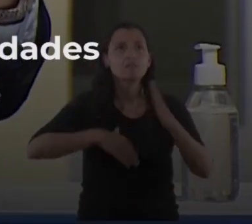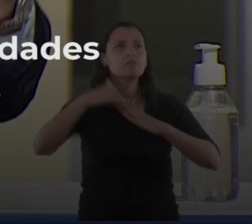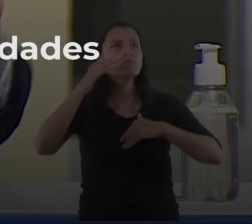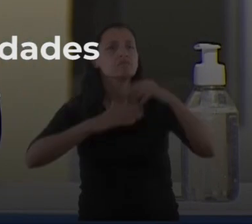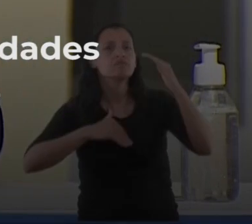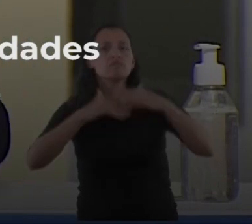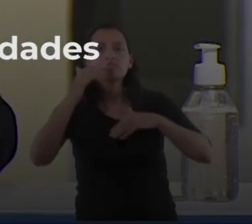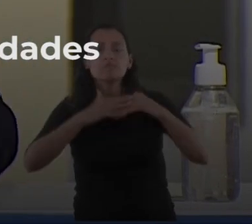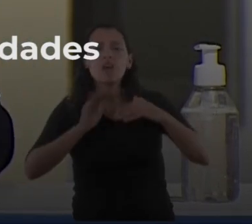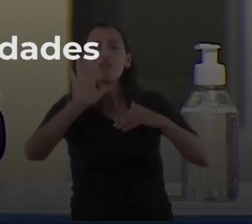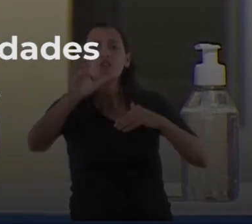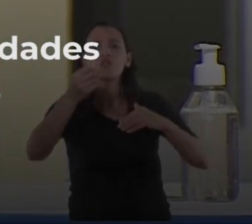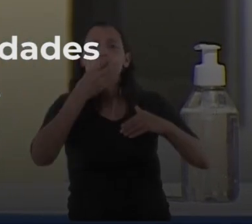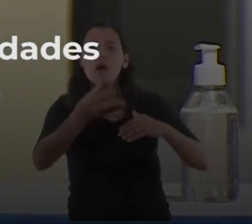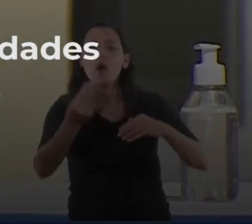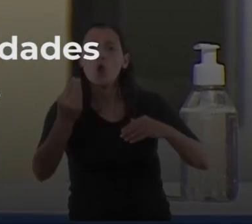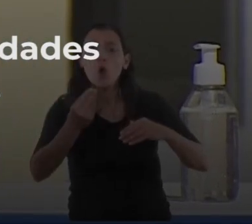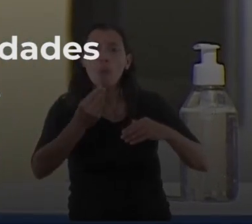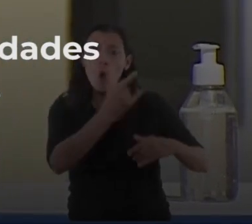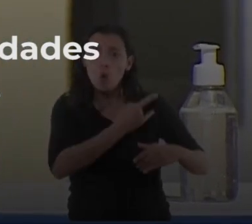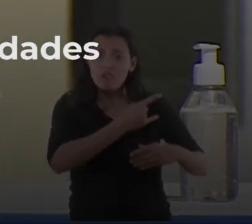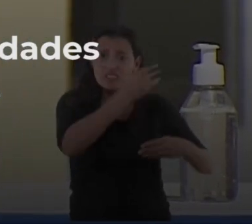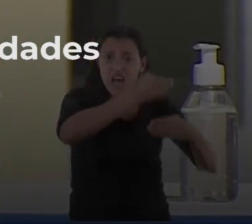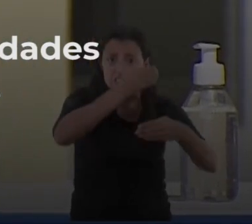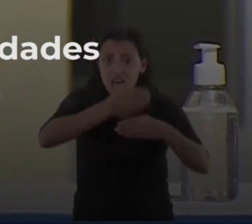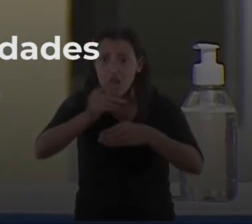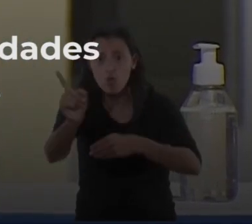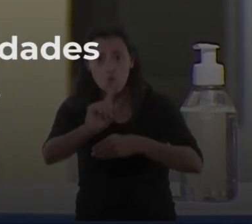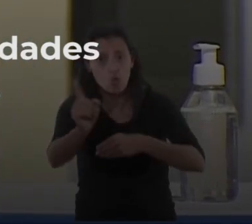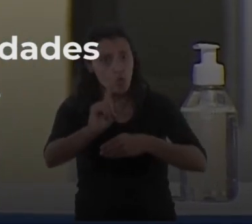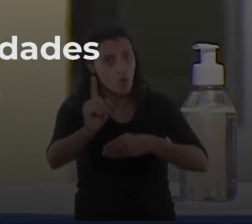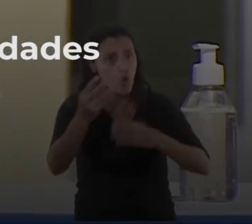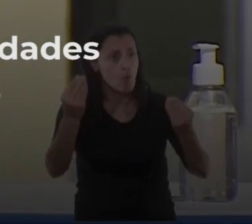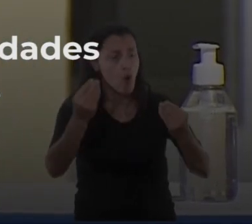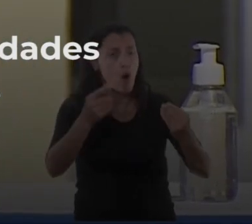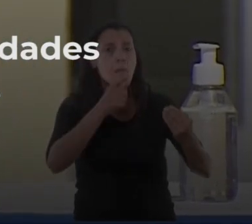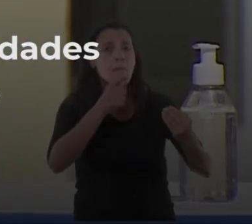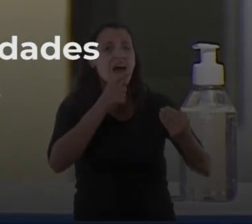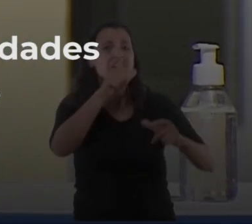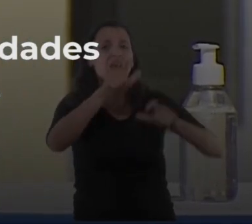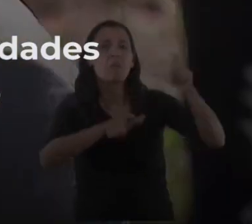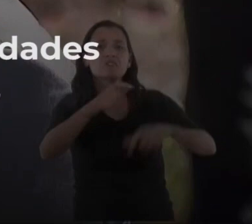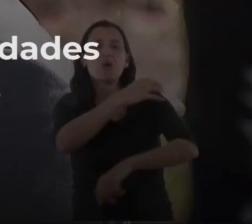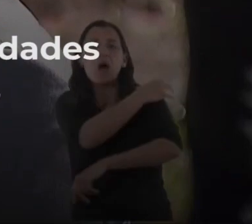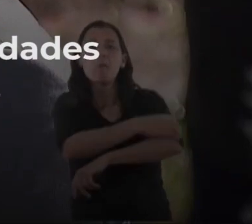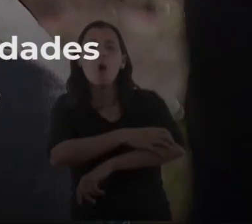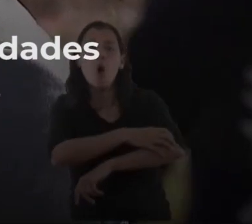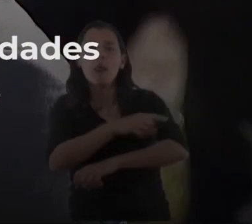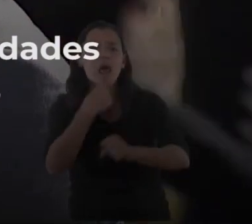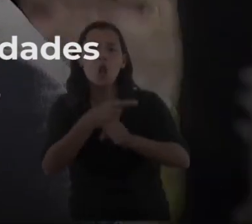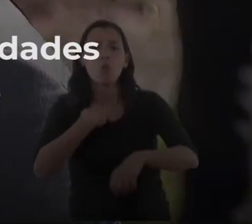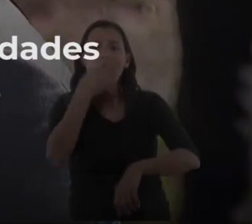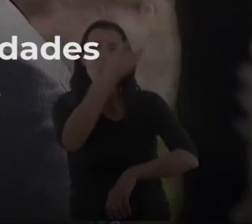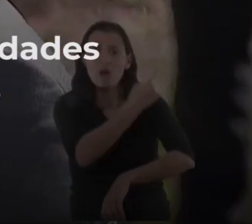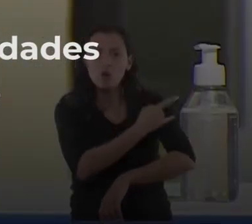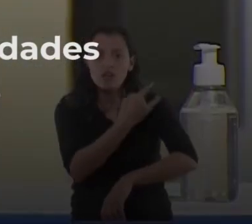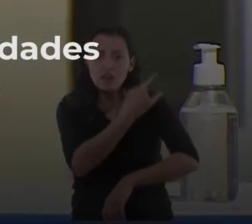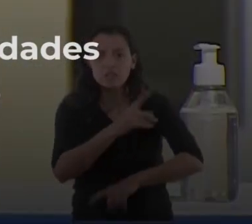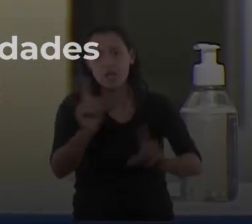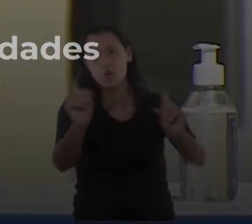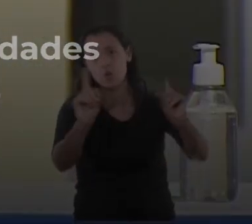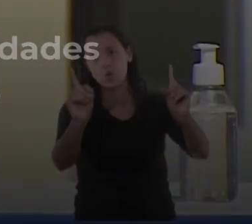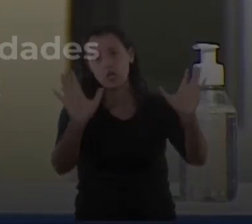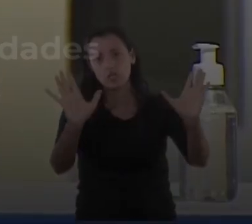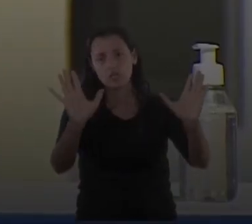cerrando universidades porque los hijos de los obreros no pueden llegar a la universidad, como alguien dijo. La Argentina